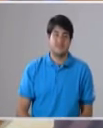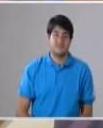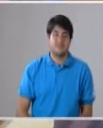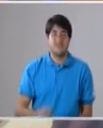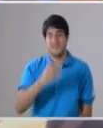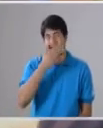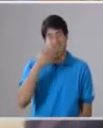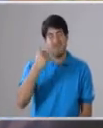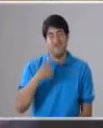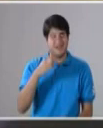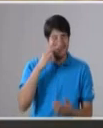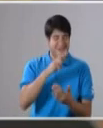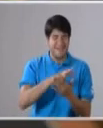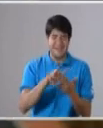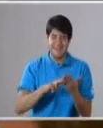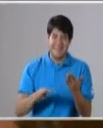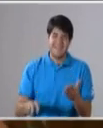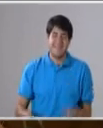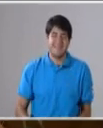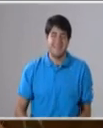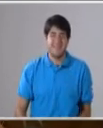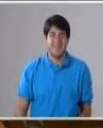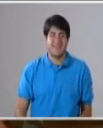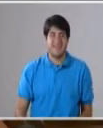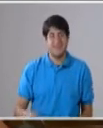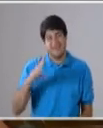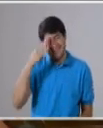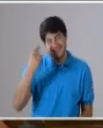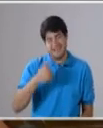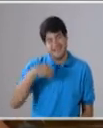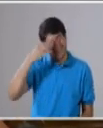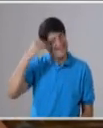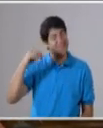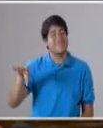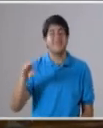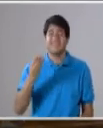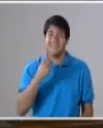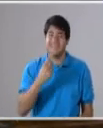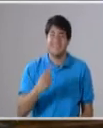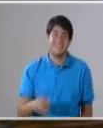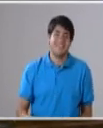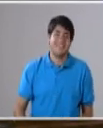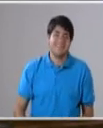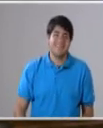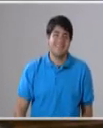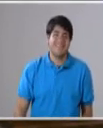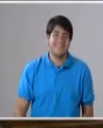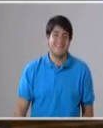Mejor se lo voy a leer, porque hasta se me olvidó qué fue lo que dije. Nada, se me olvidó.